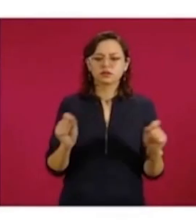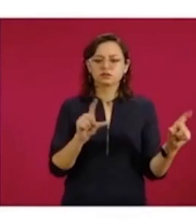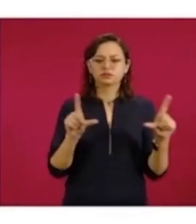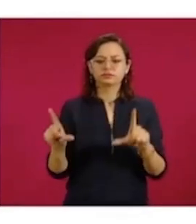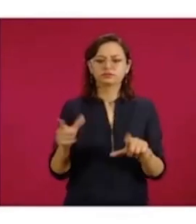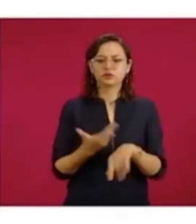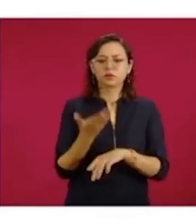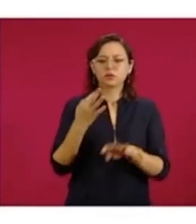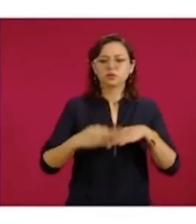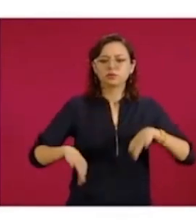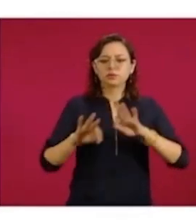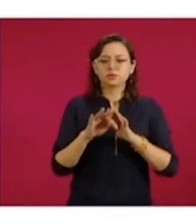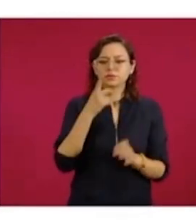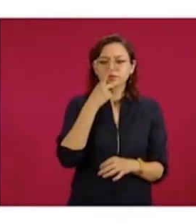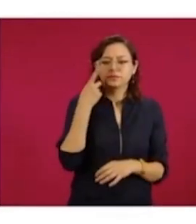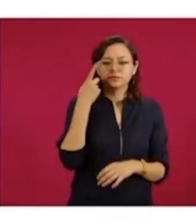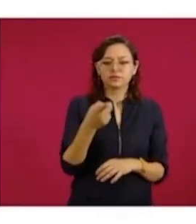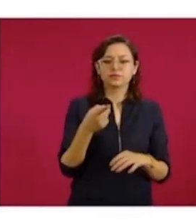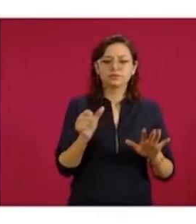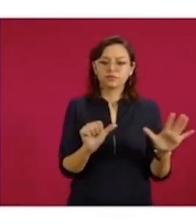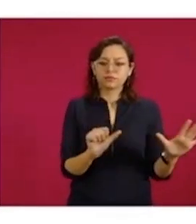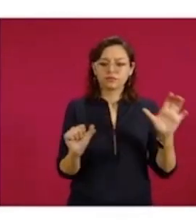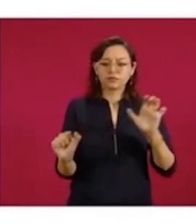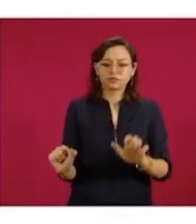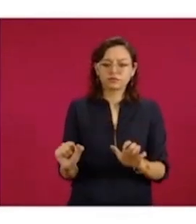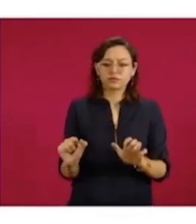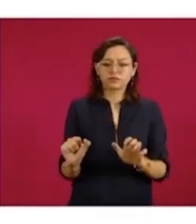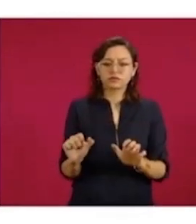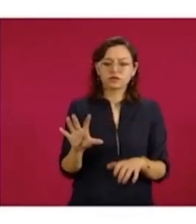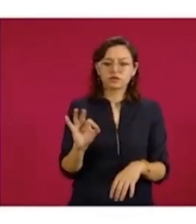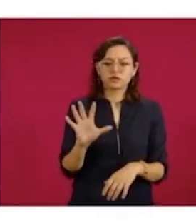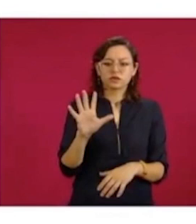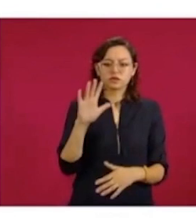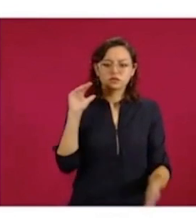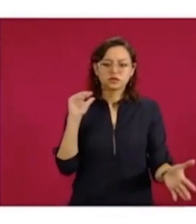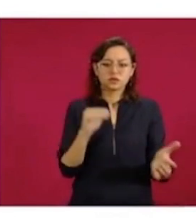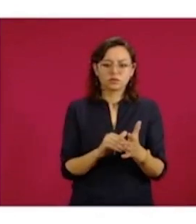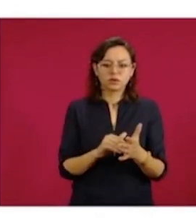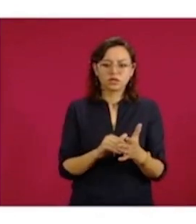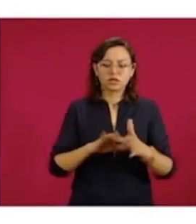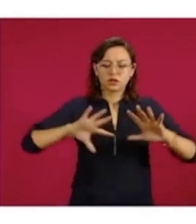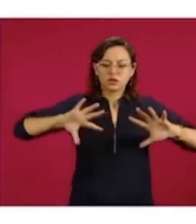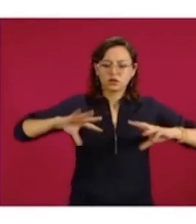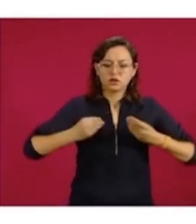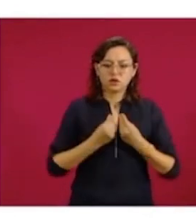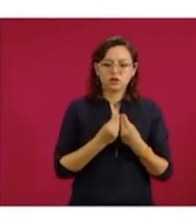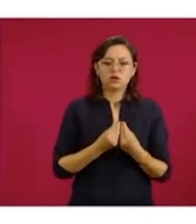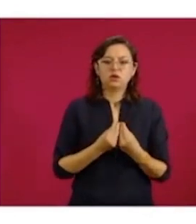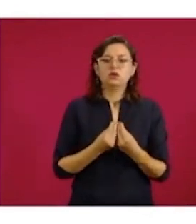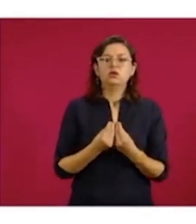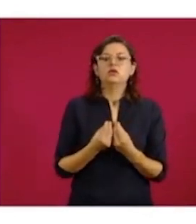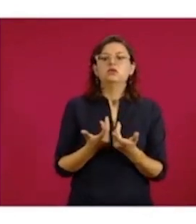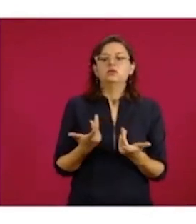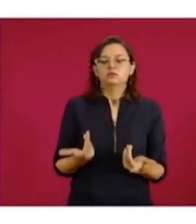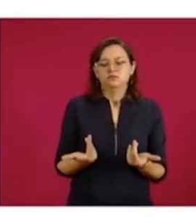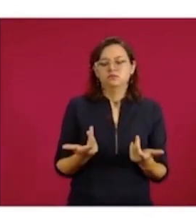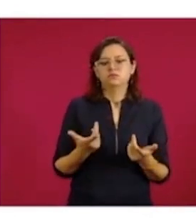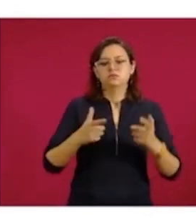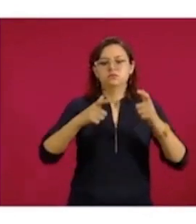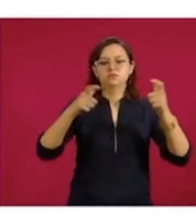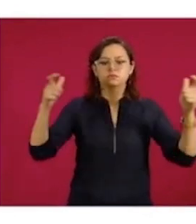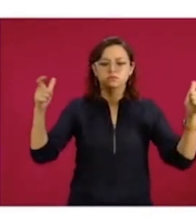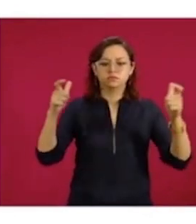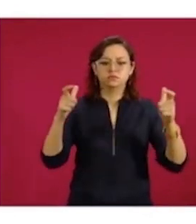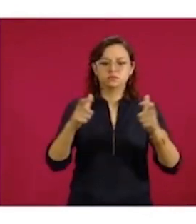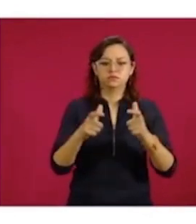Esos 645 mil, como los mencionaba, están distribuidos así por tamaño de la empresa vinculado al número de empleados que